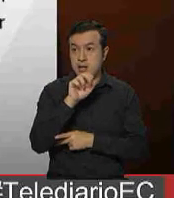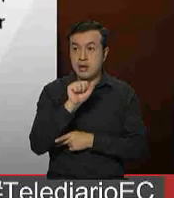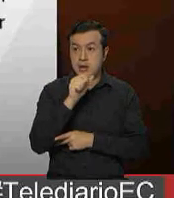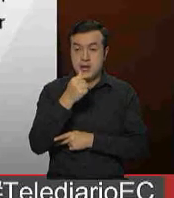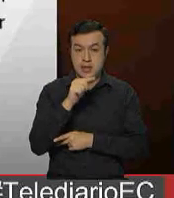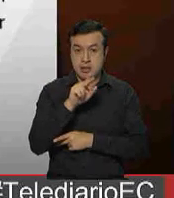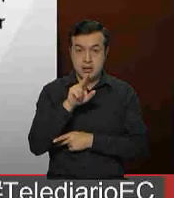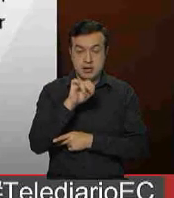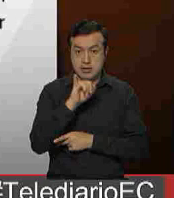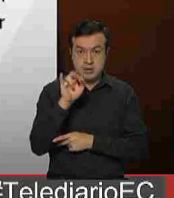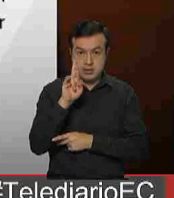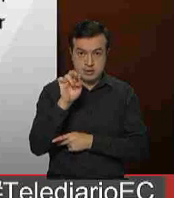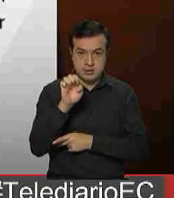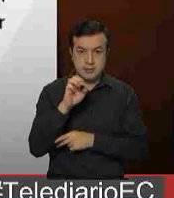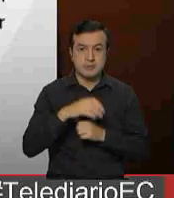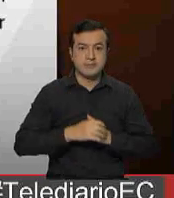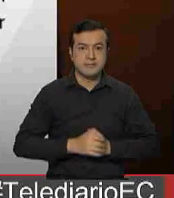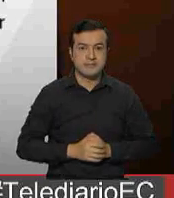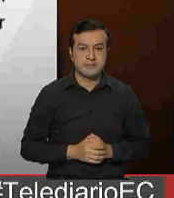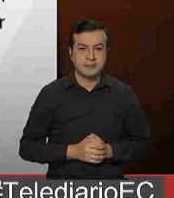Justicia.